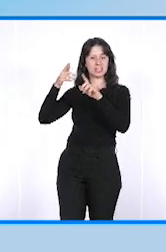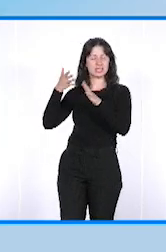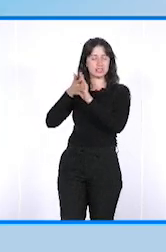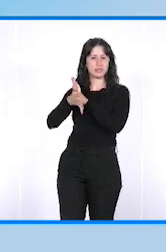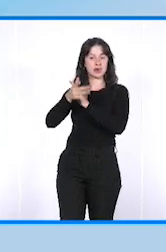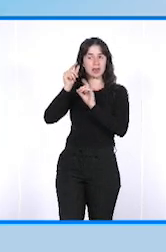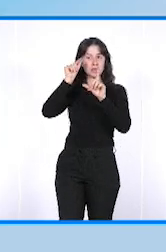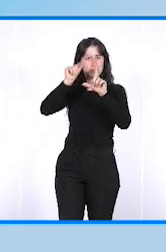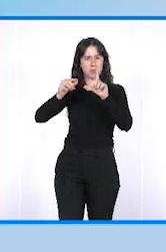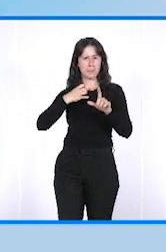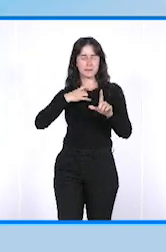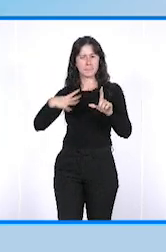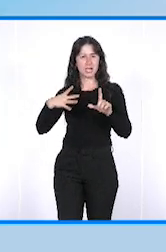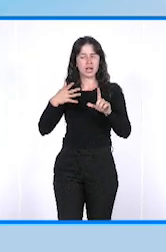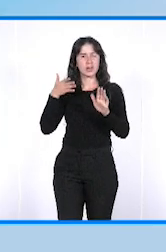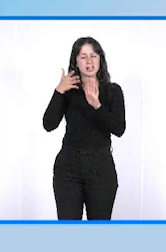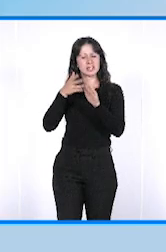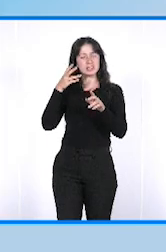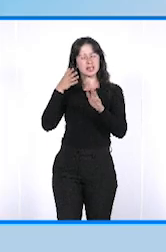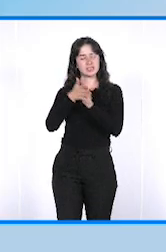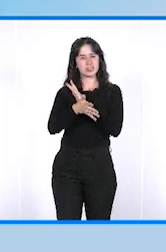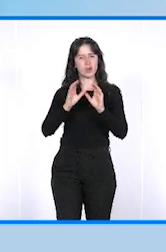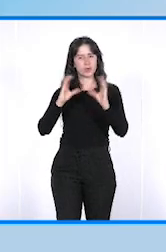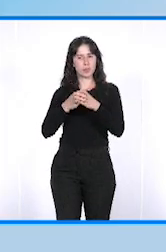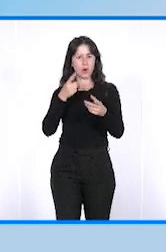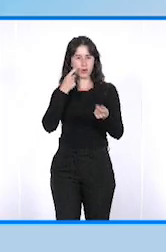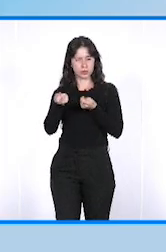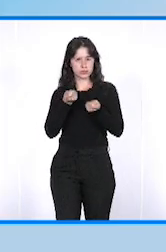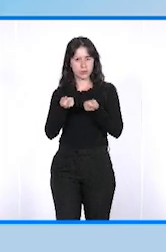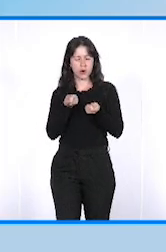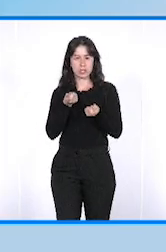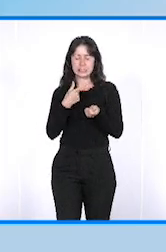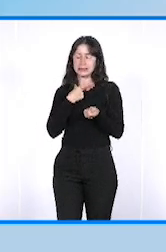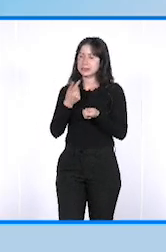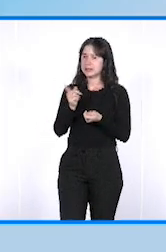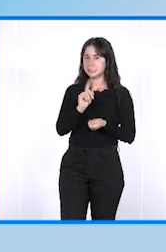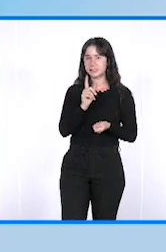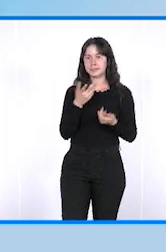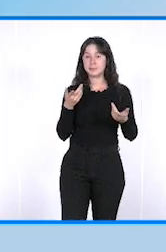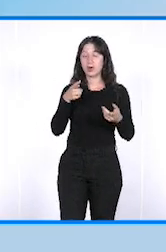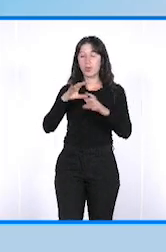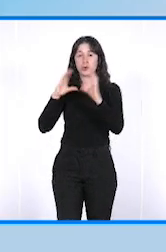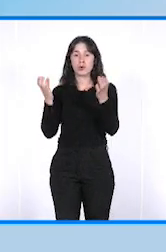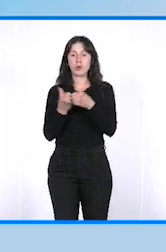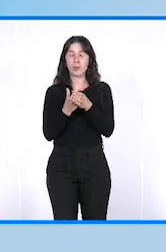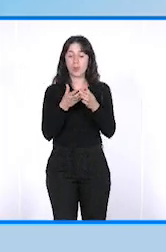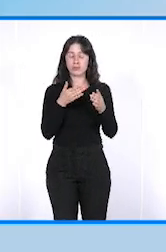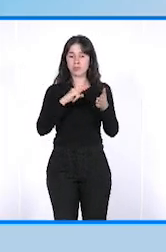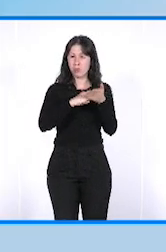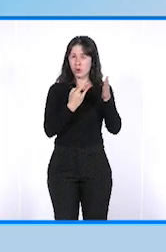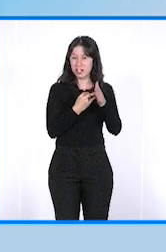blancos es lo que llamamos el grupo Control aunque esta palabra no nos gusta pero es el grupo que durante el transcurso del proyecto ha permanecido en